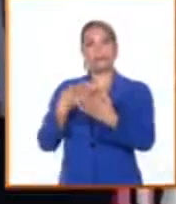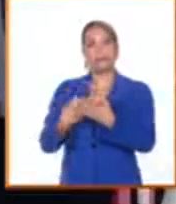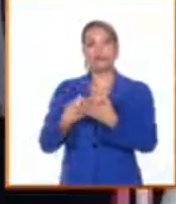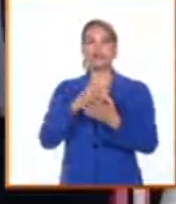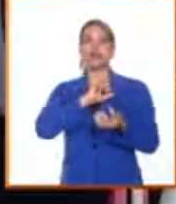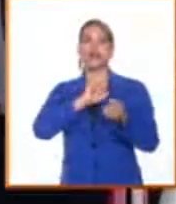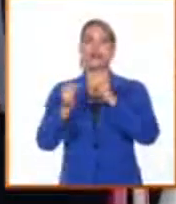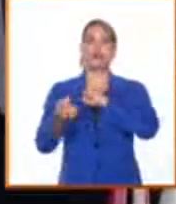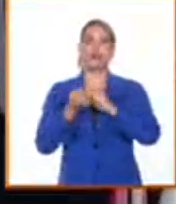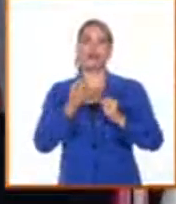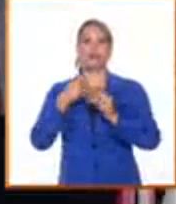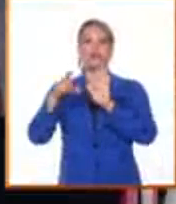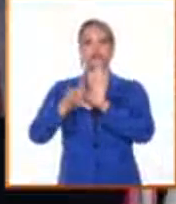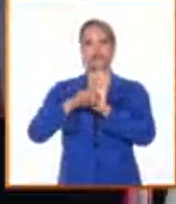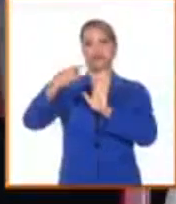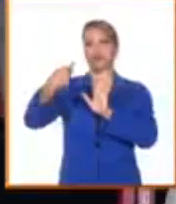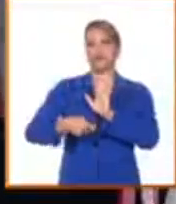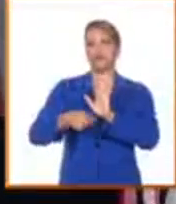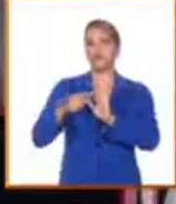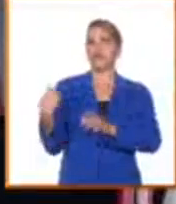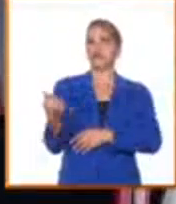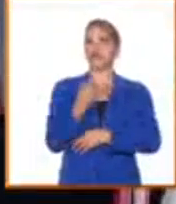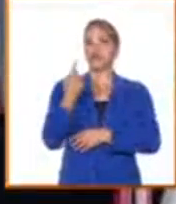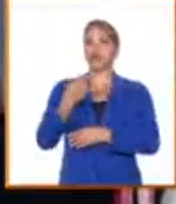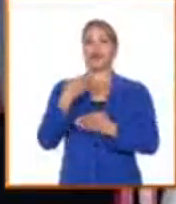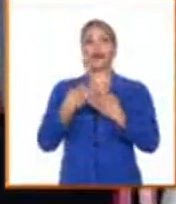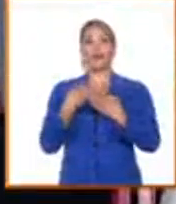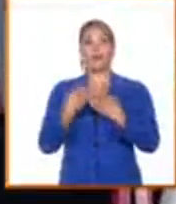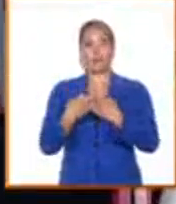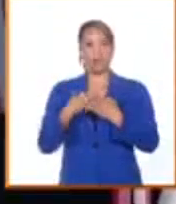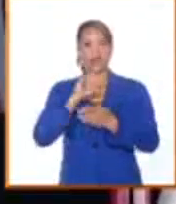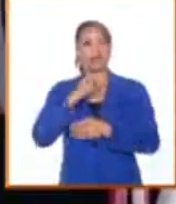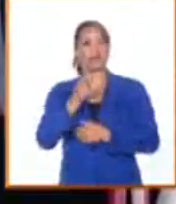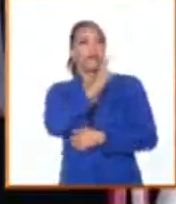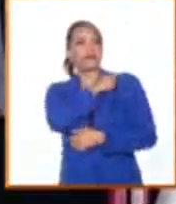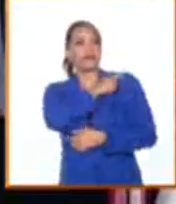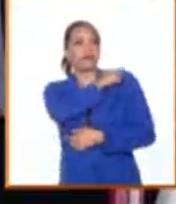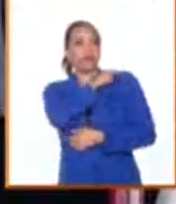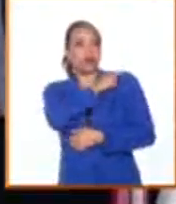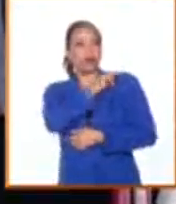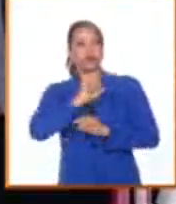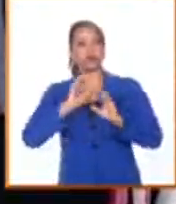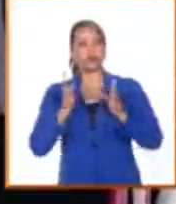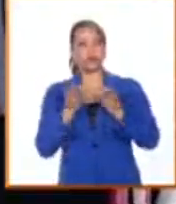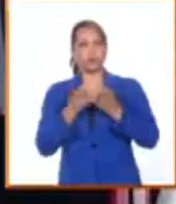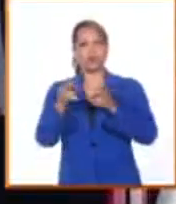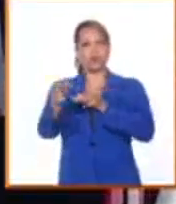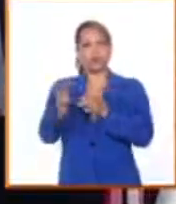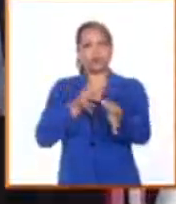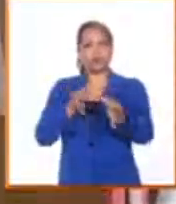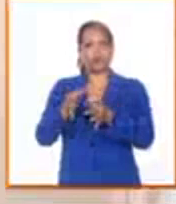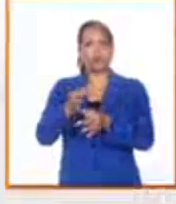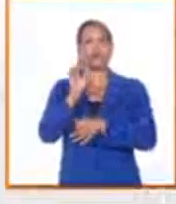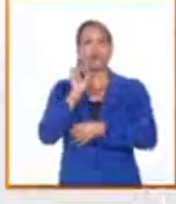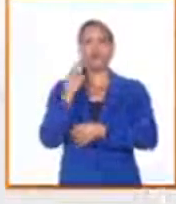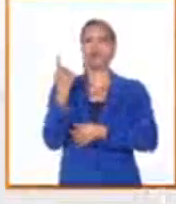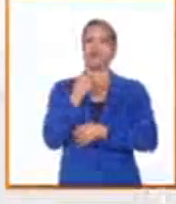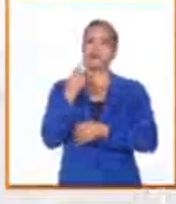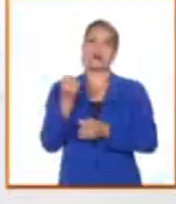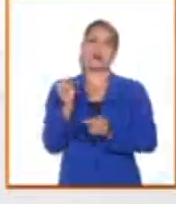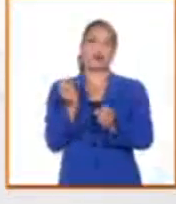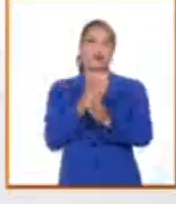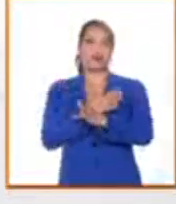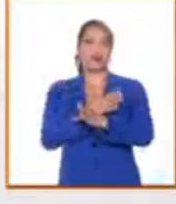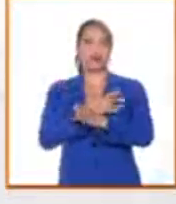regulaciones establecidas, y que los órganos del Estado, sus directivos y funcionarios actúen con la debida transparencia. Y